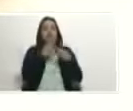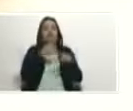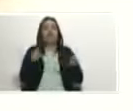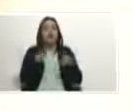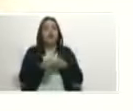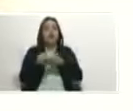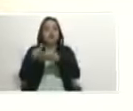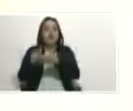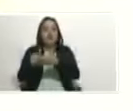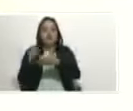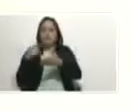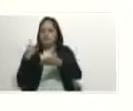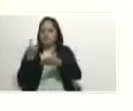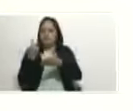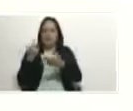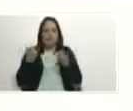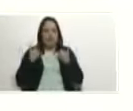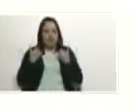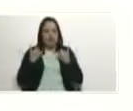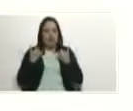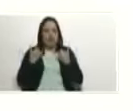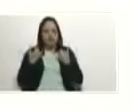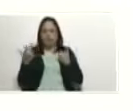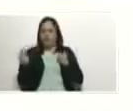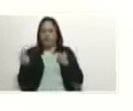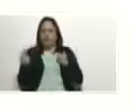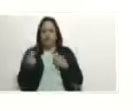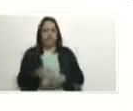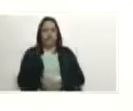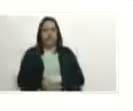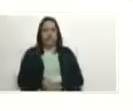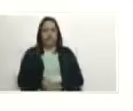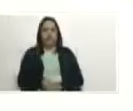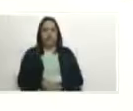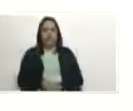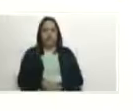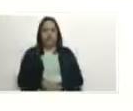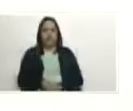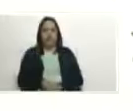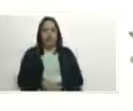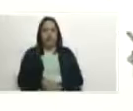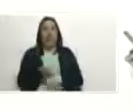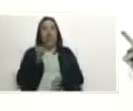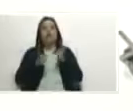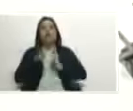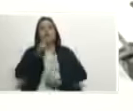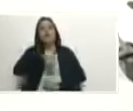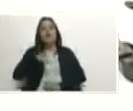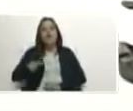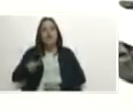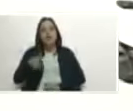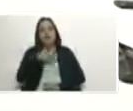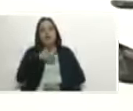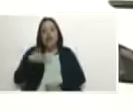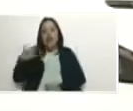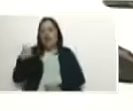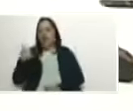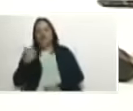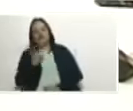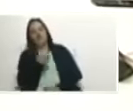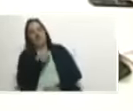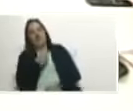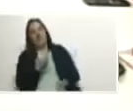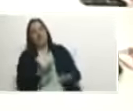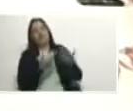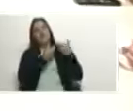no nos debemos a nosotros mismos, nunca jamás. A pesar de que haya gente que agarre el coroto, como